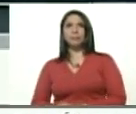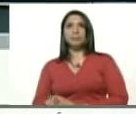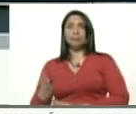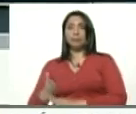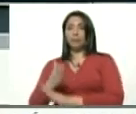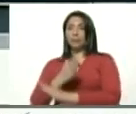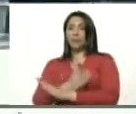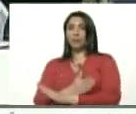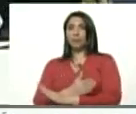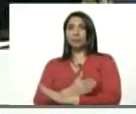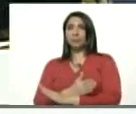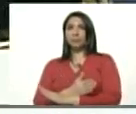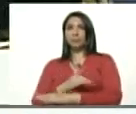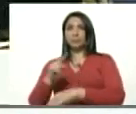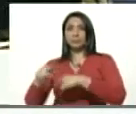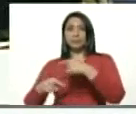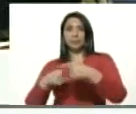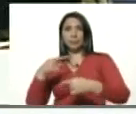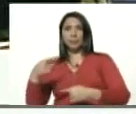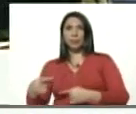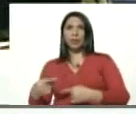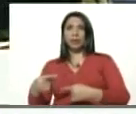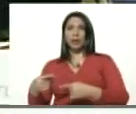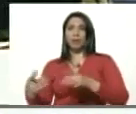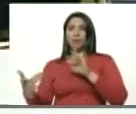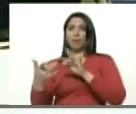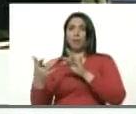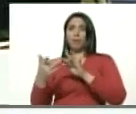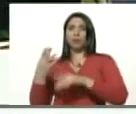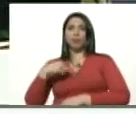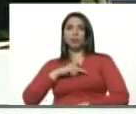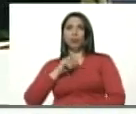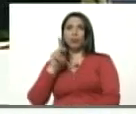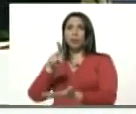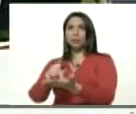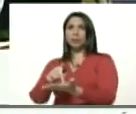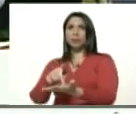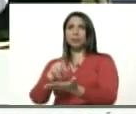que después de esta transmisión, vamos a asistir también a